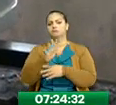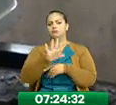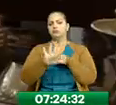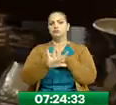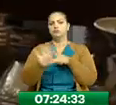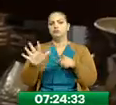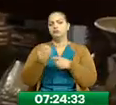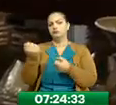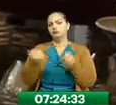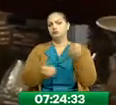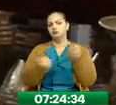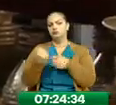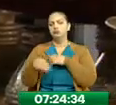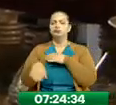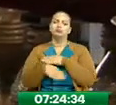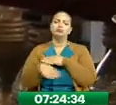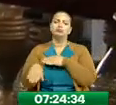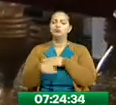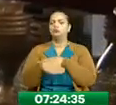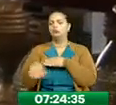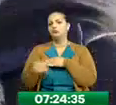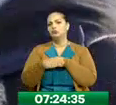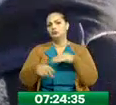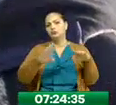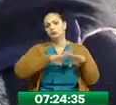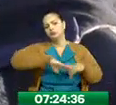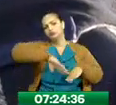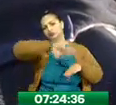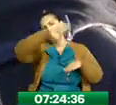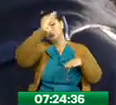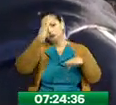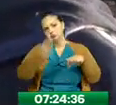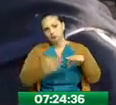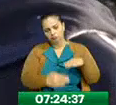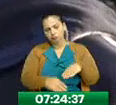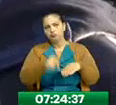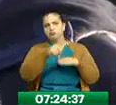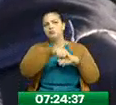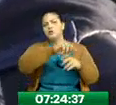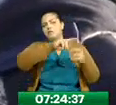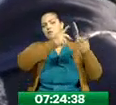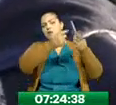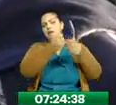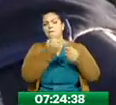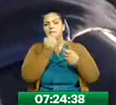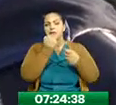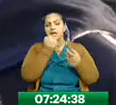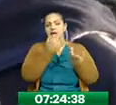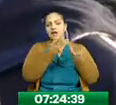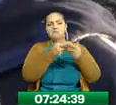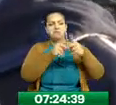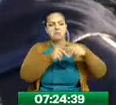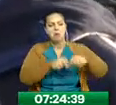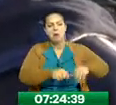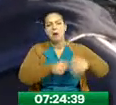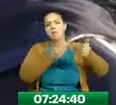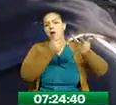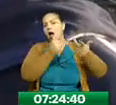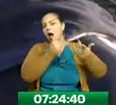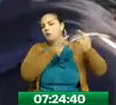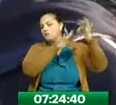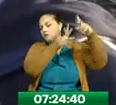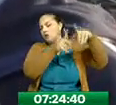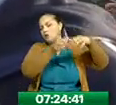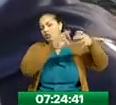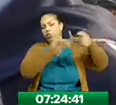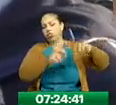de accidentes de tránsito, FONSAT. Nosotros recién venimos averiguando y los de FONSAT nos acaban de decir que no